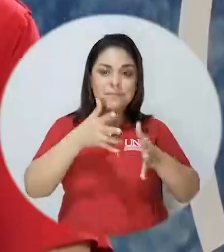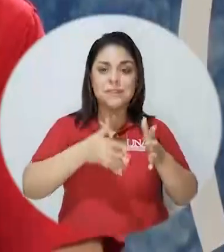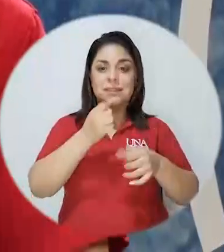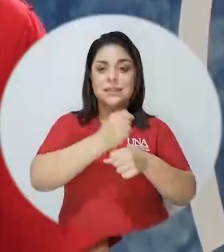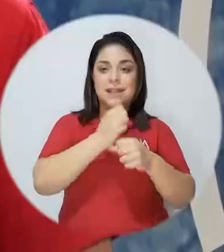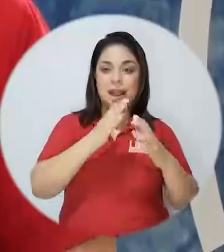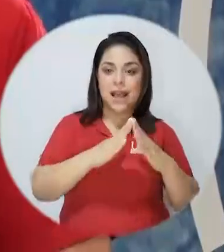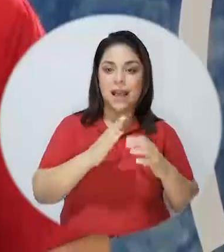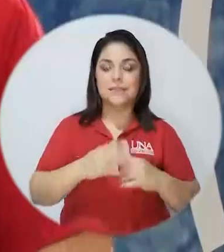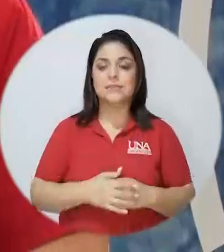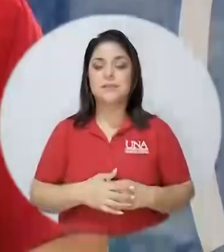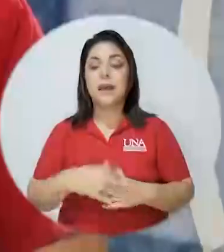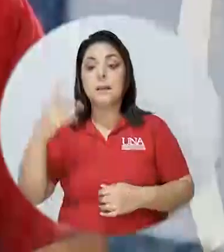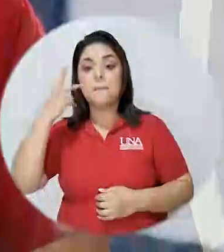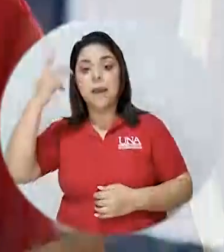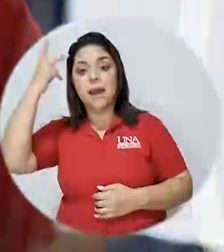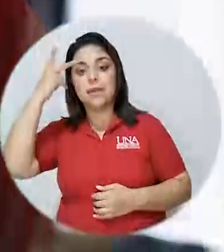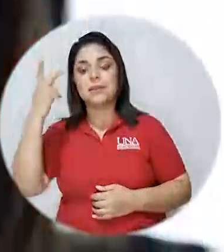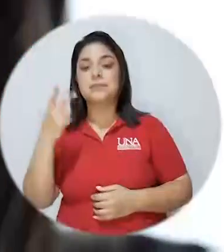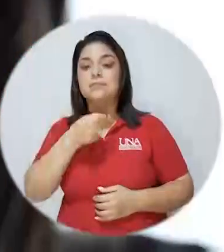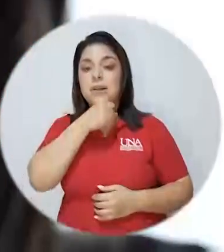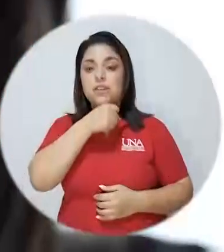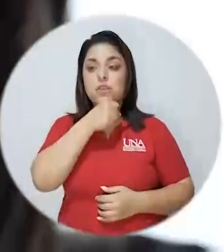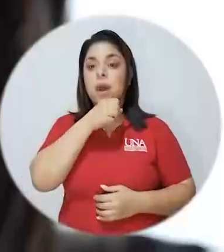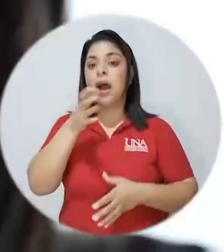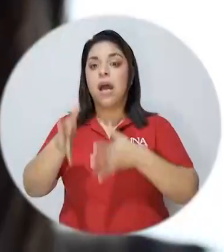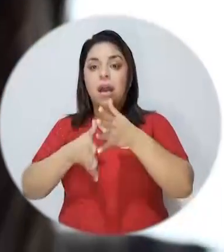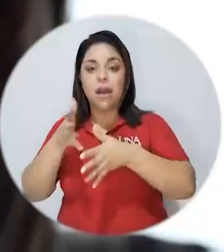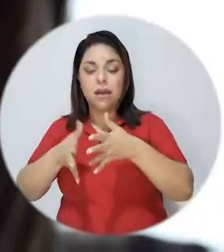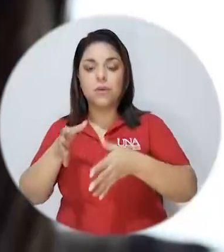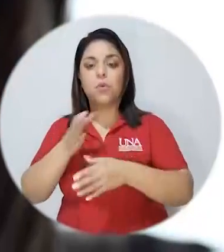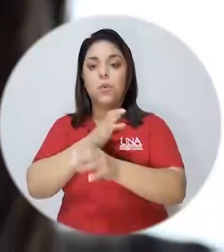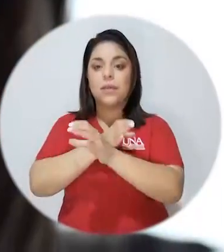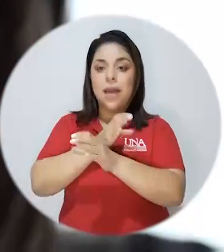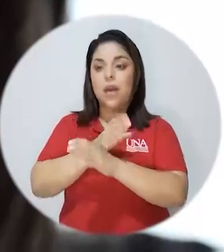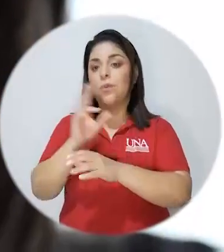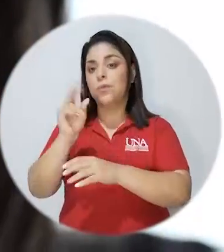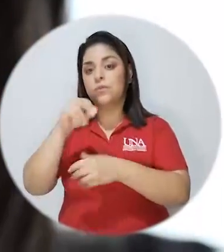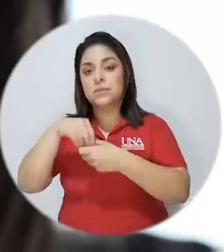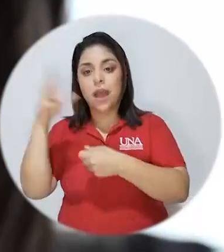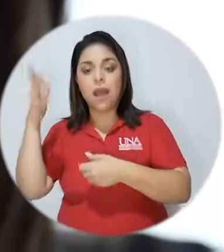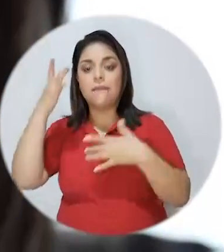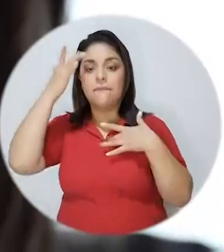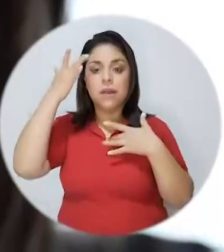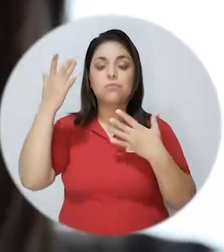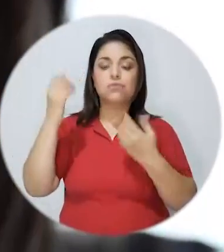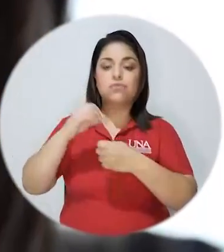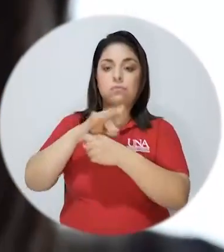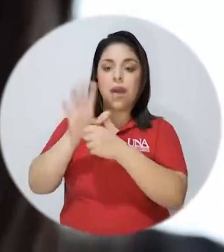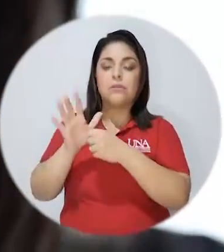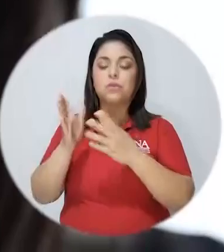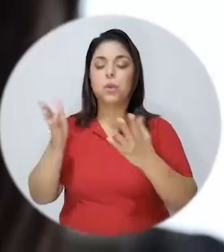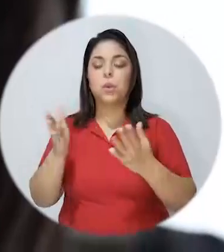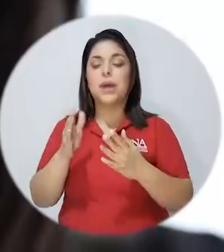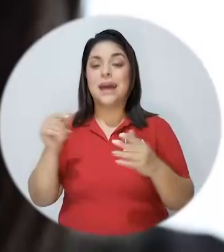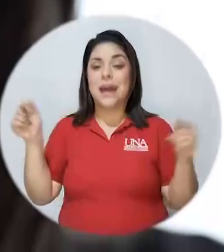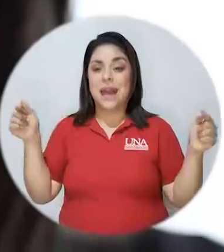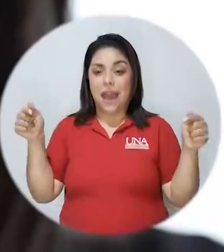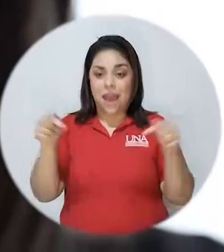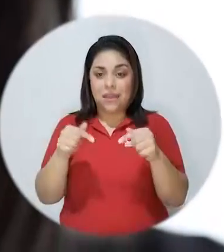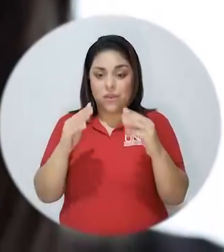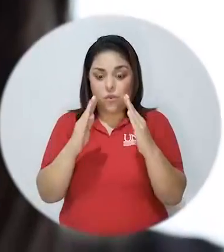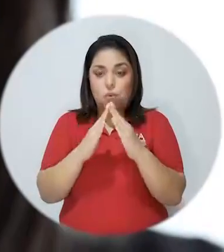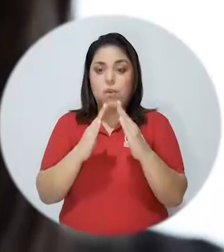tareas de sus niños, los que tienen padres mayores, ahí con cuidado que no salga, que la pandemia, o sea, todo eso. Entonces fue como un integral, entramos a un